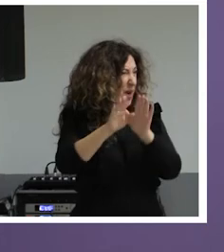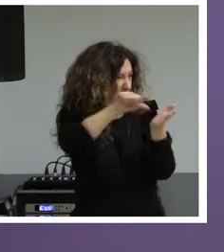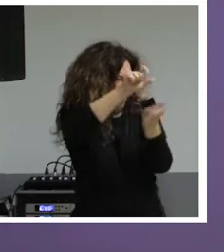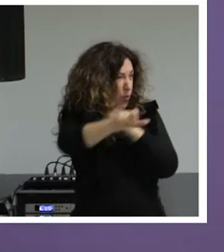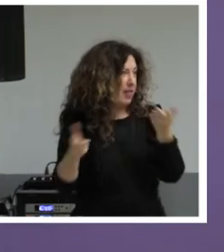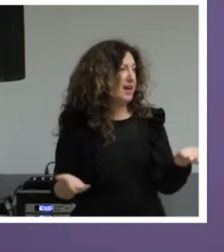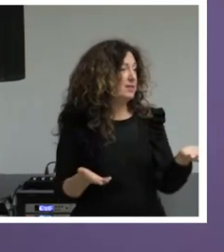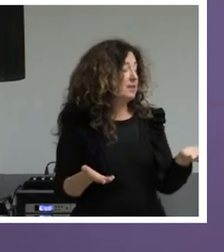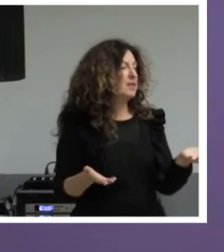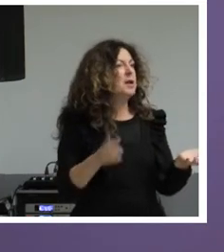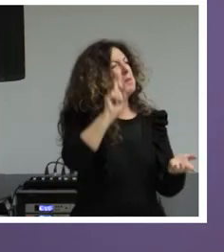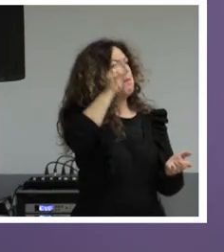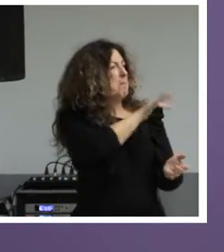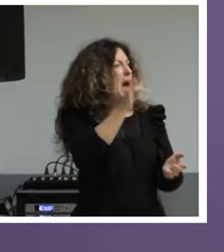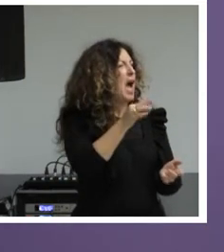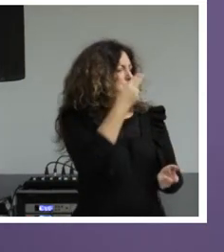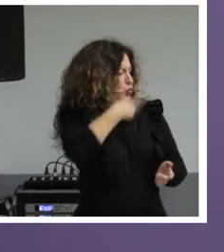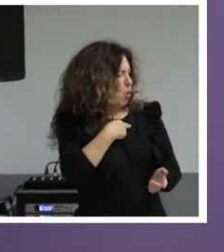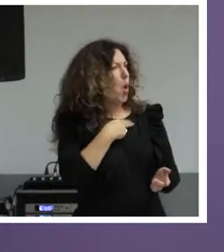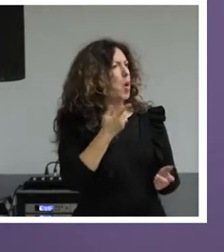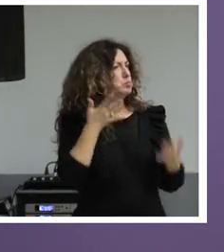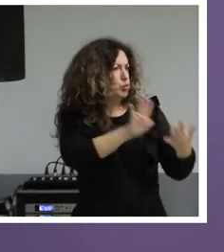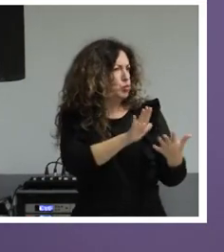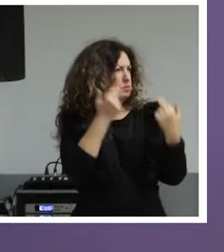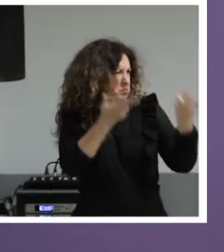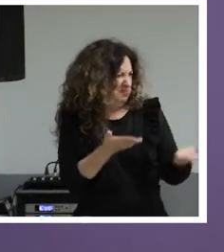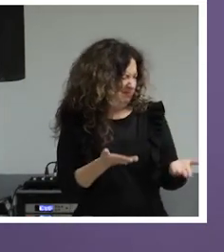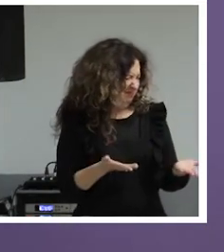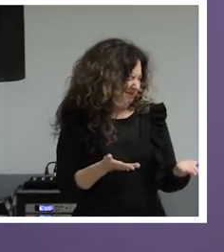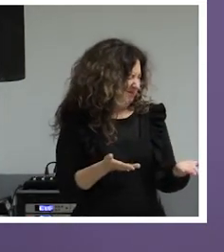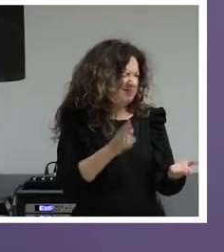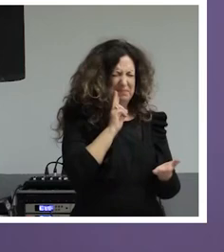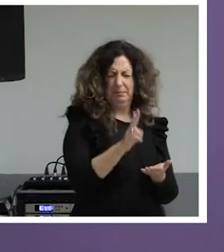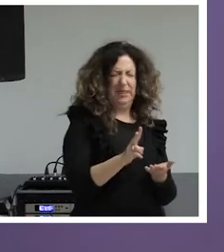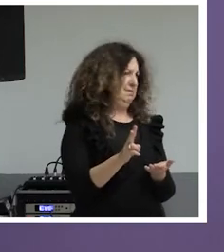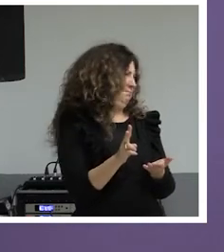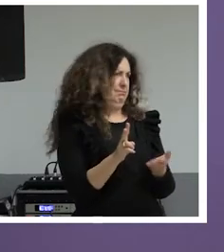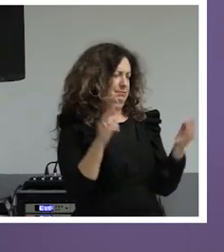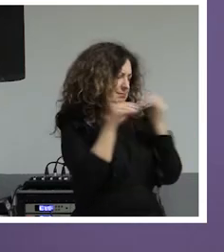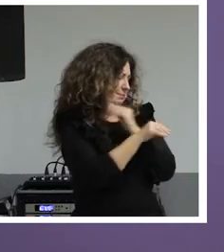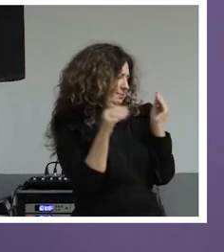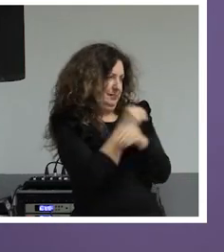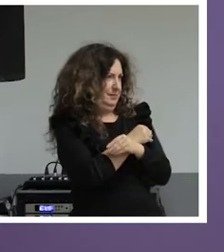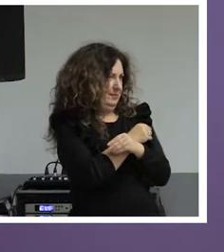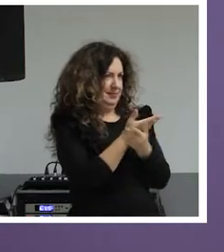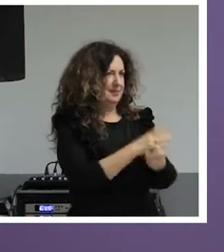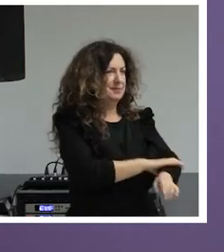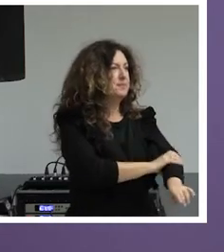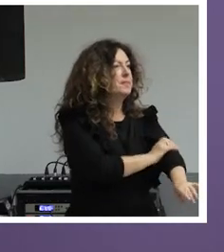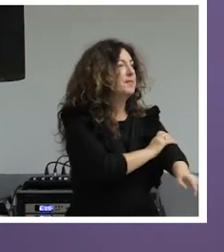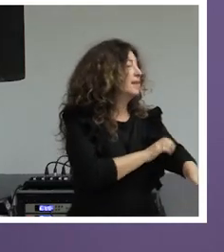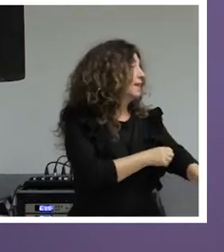qué es esto cómo puede ser los políticos tienen que estar para darle solución a los a los a las personas no a los